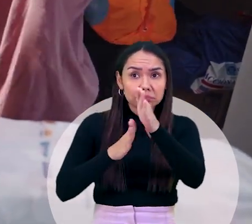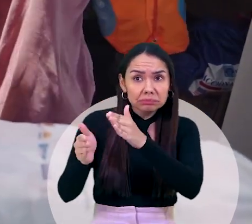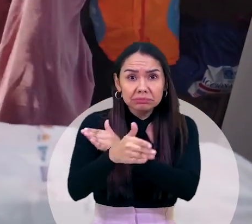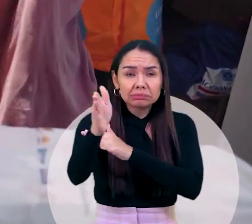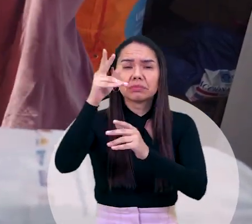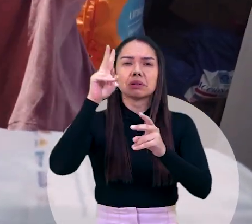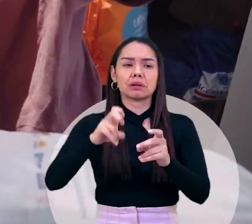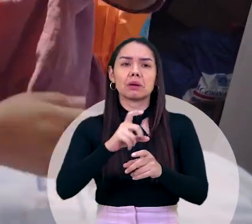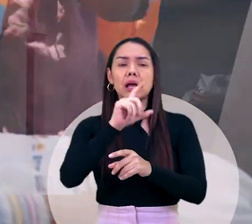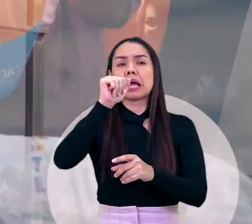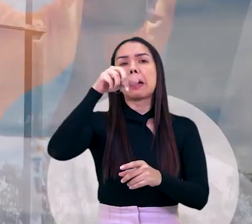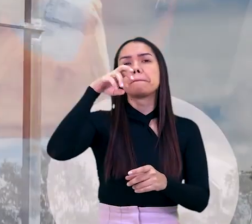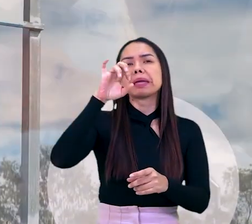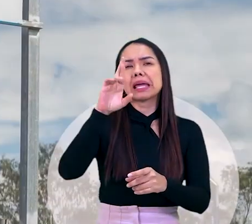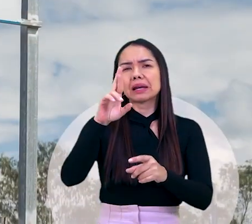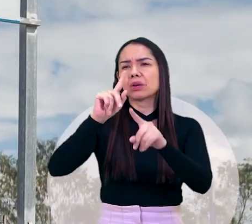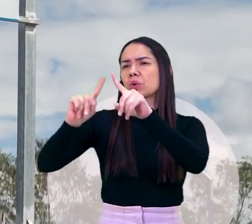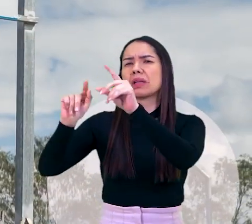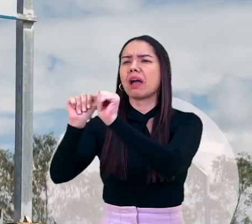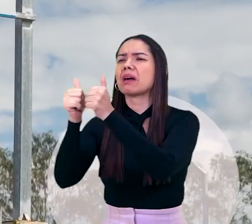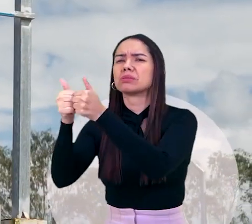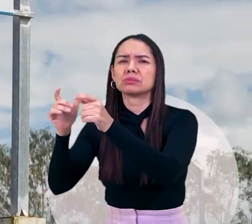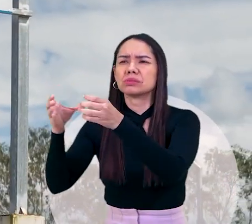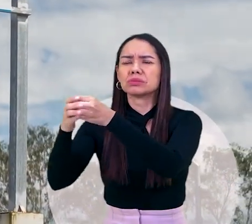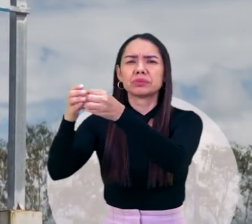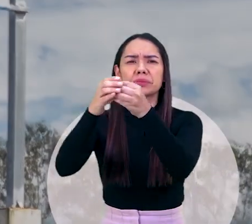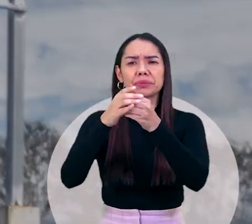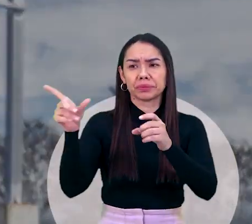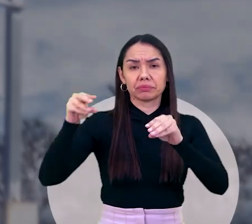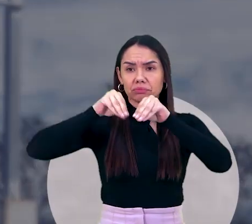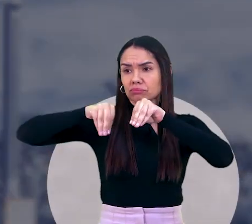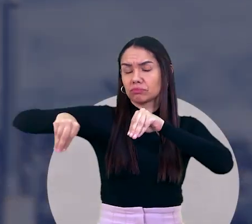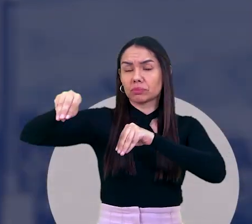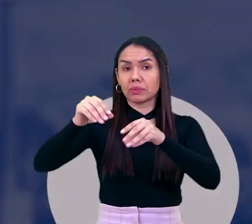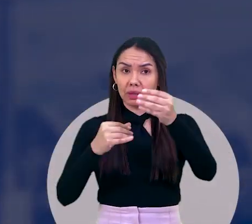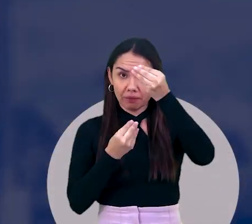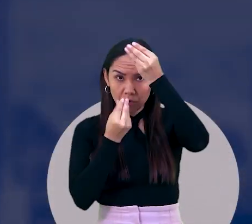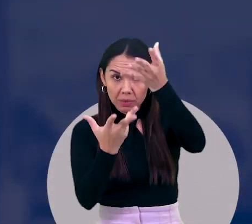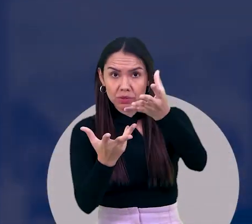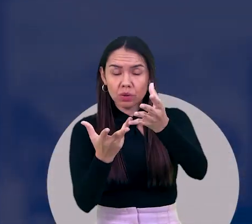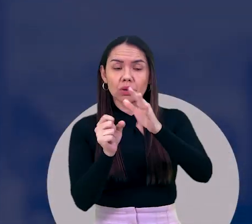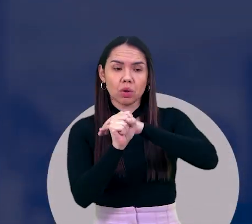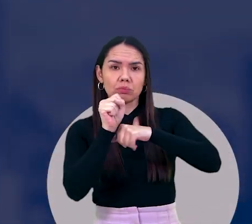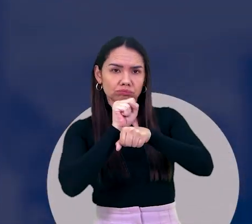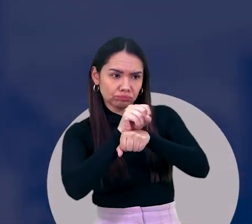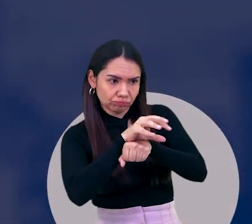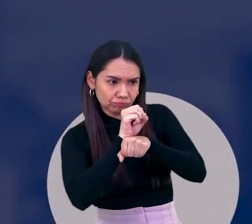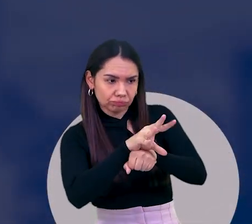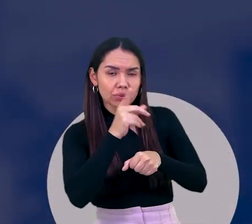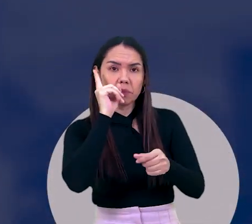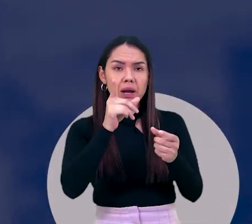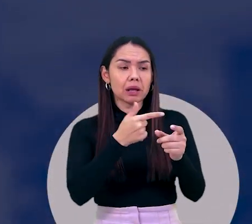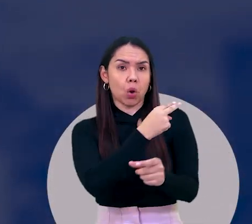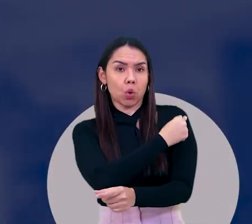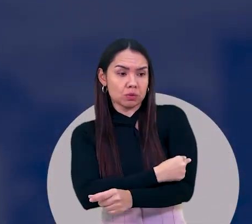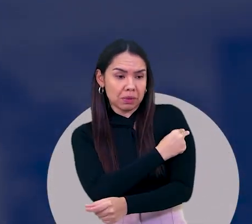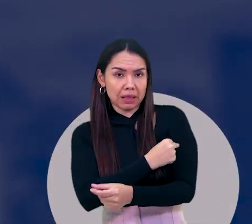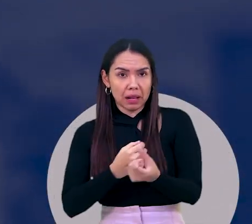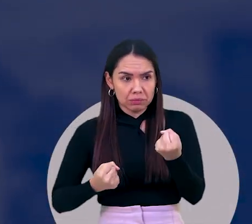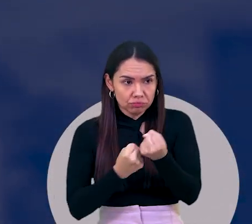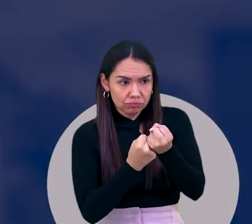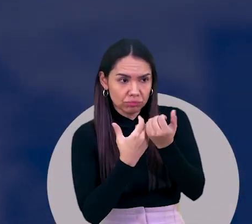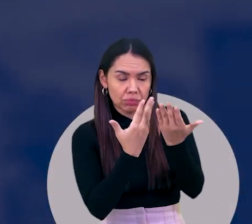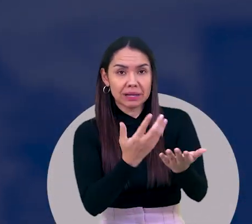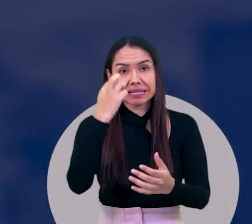Refugiadas, conocidos como CAPMIR, y varias unidades móviles, principalmente en información y orientación, asistencia prehospitalaria